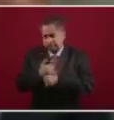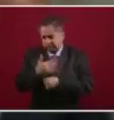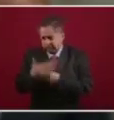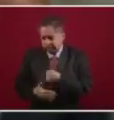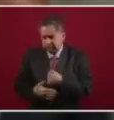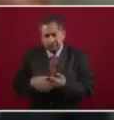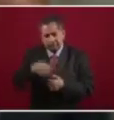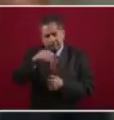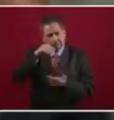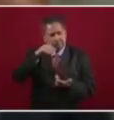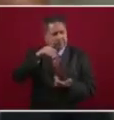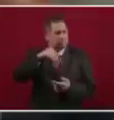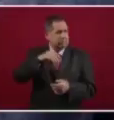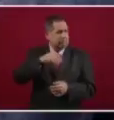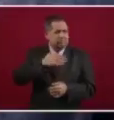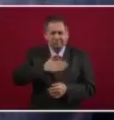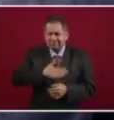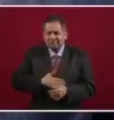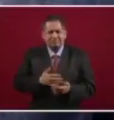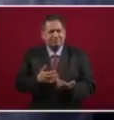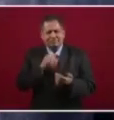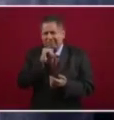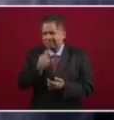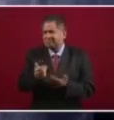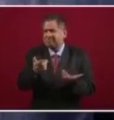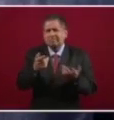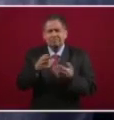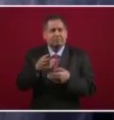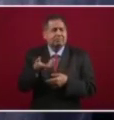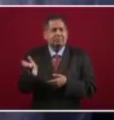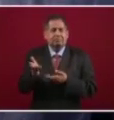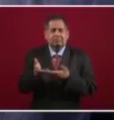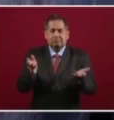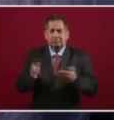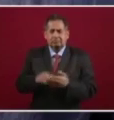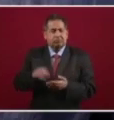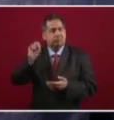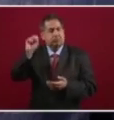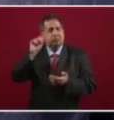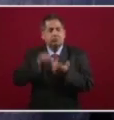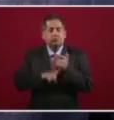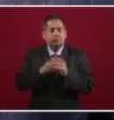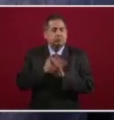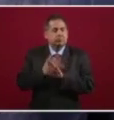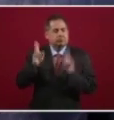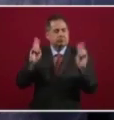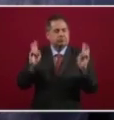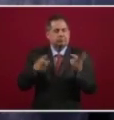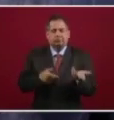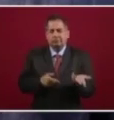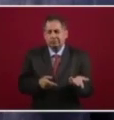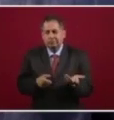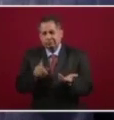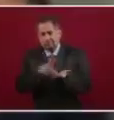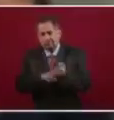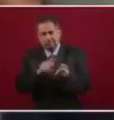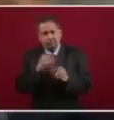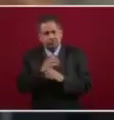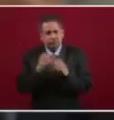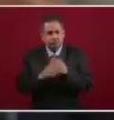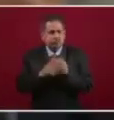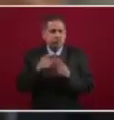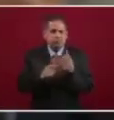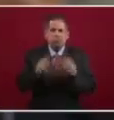injusticias, hay despidos, hay sindicatos blancos y todas estas cosas. Entonces,